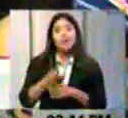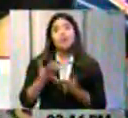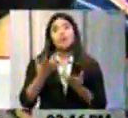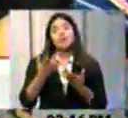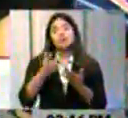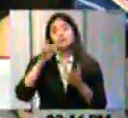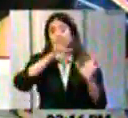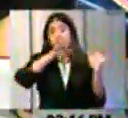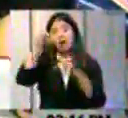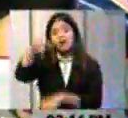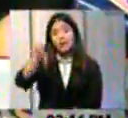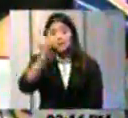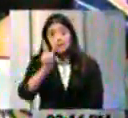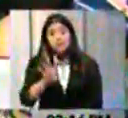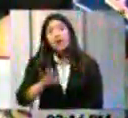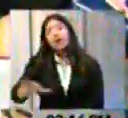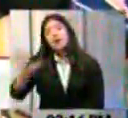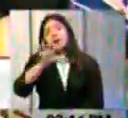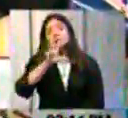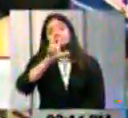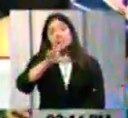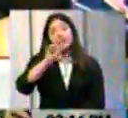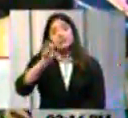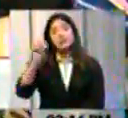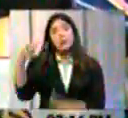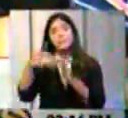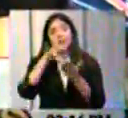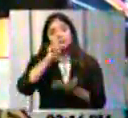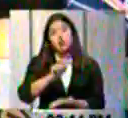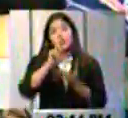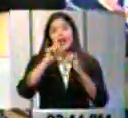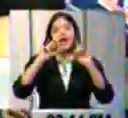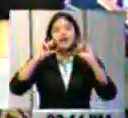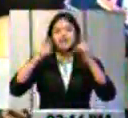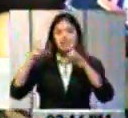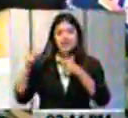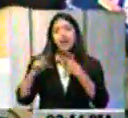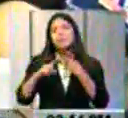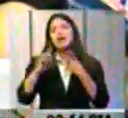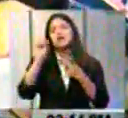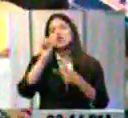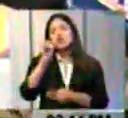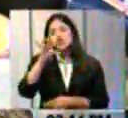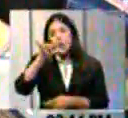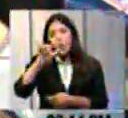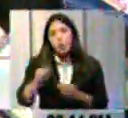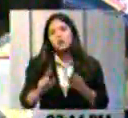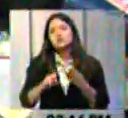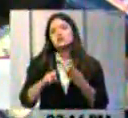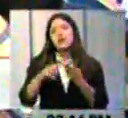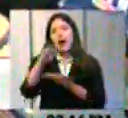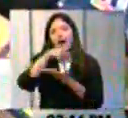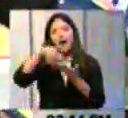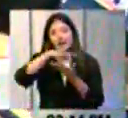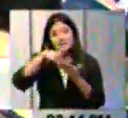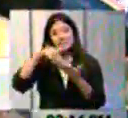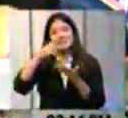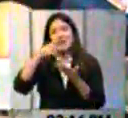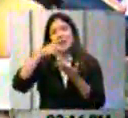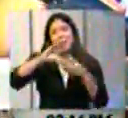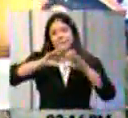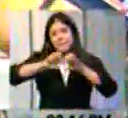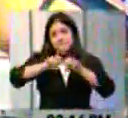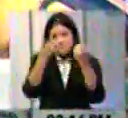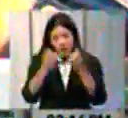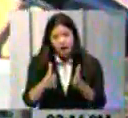país en materia prima más de 300.000 toneladas, tanto de maíz, soya, harina de trigo panadero, harina de trigo